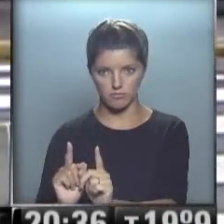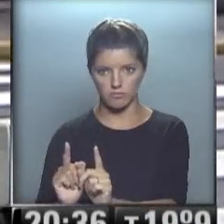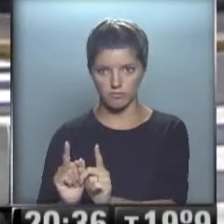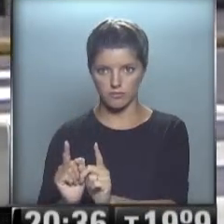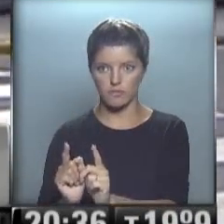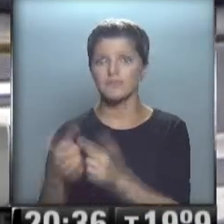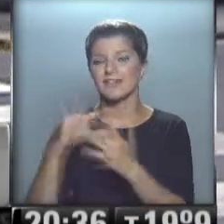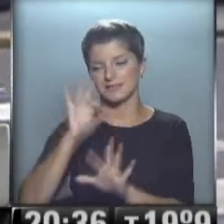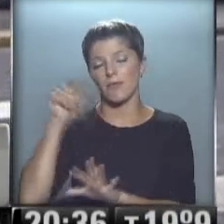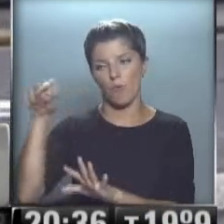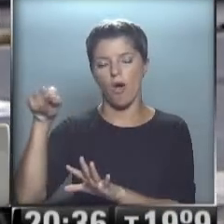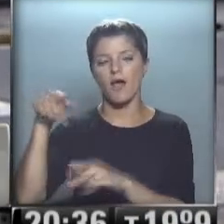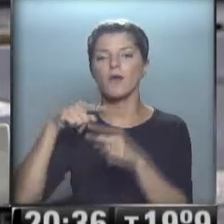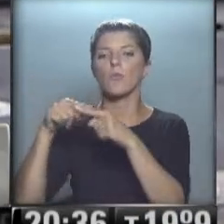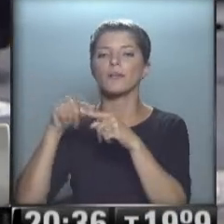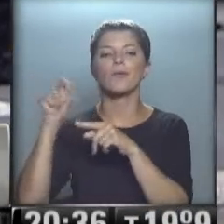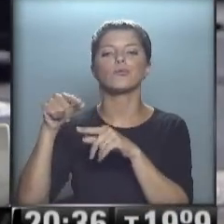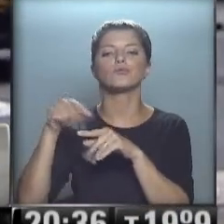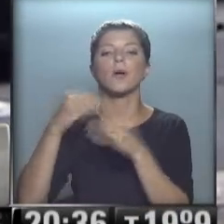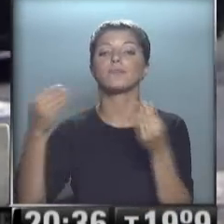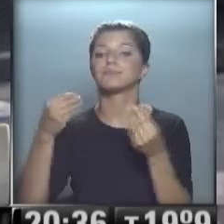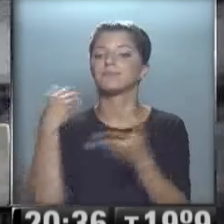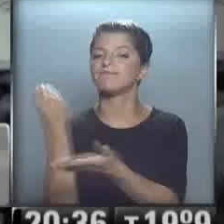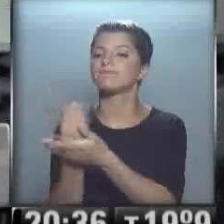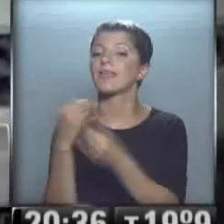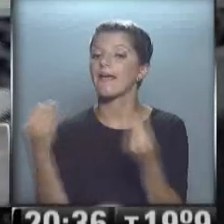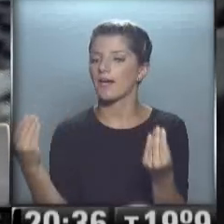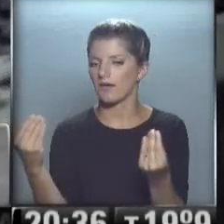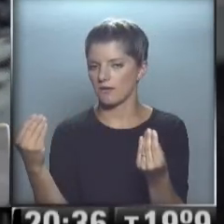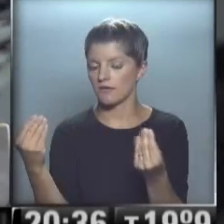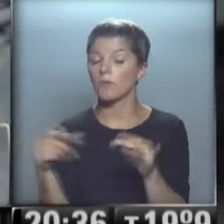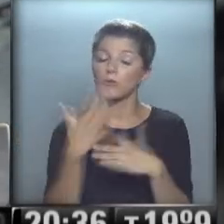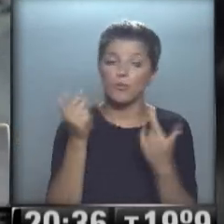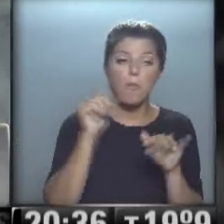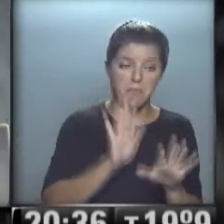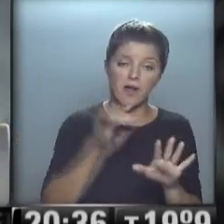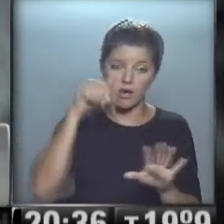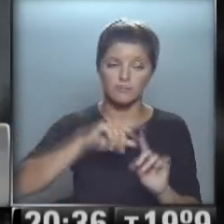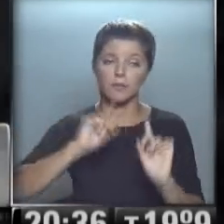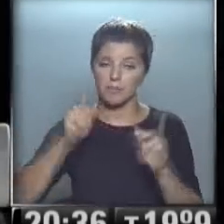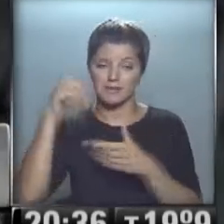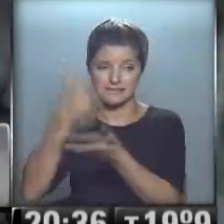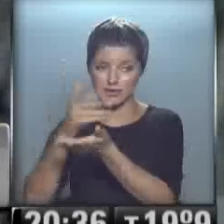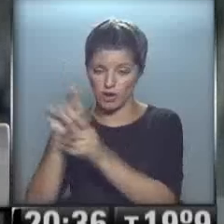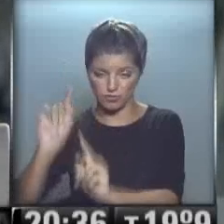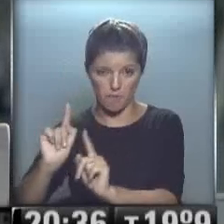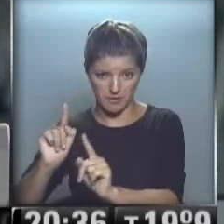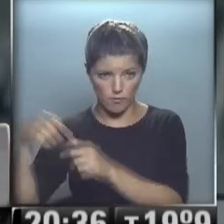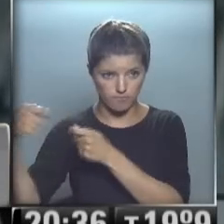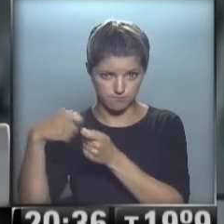y ya sabemos lo que estas políticas han representado, podemos esperar cualquier cosa de estos sectores.